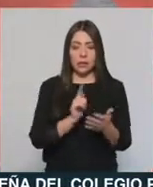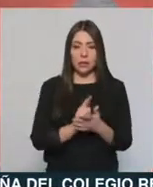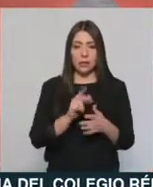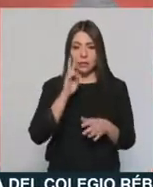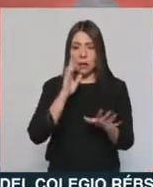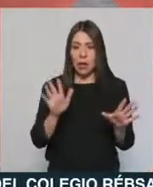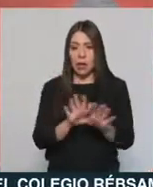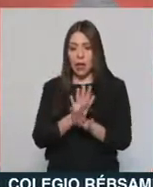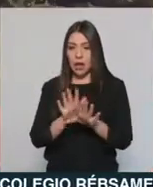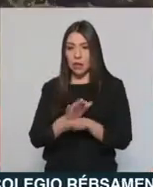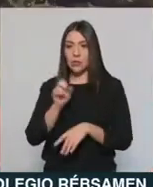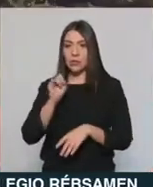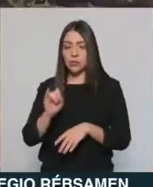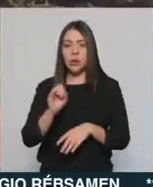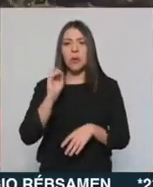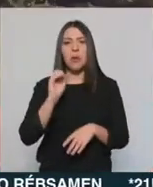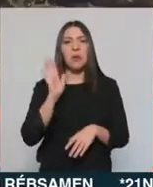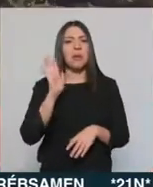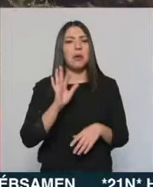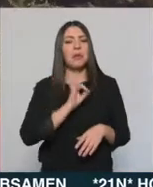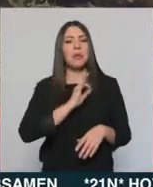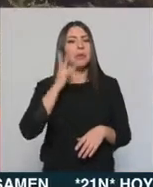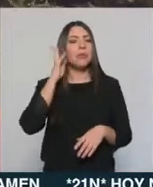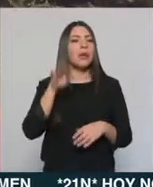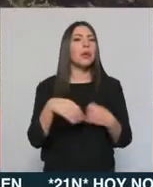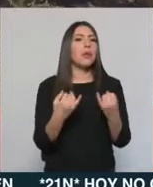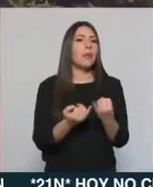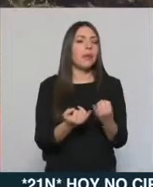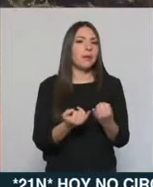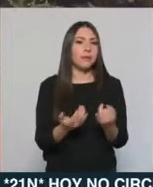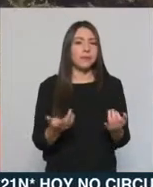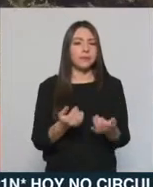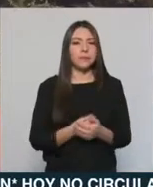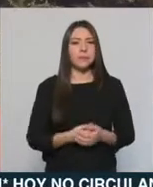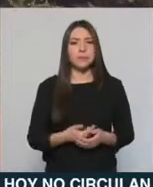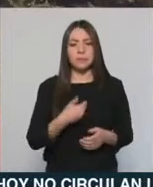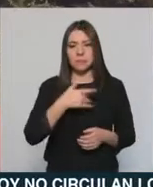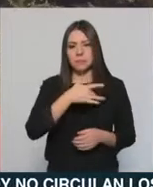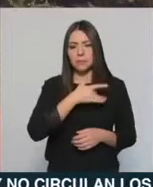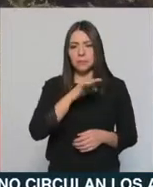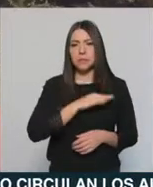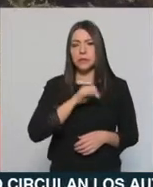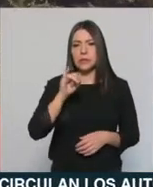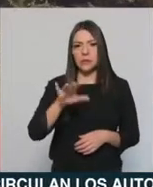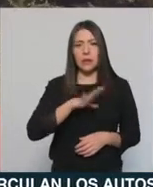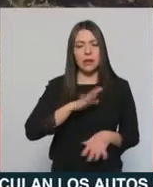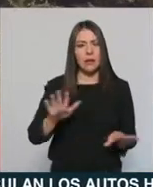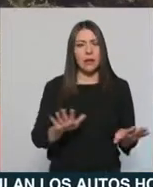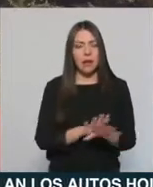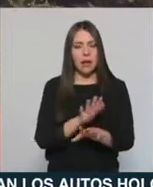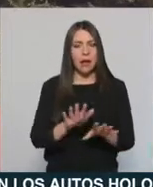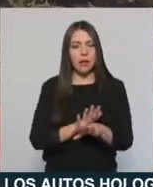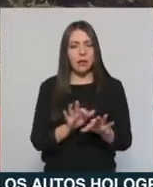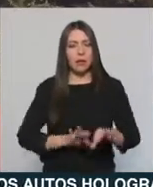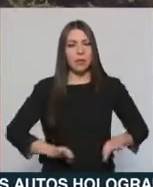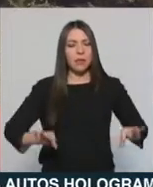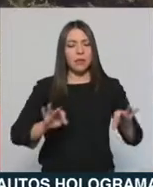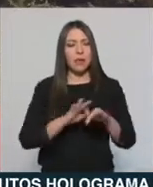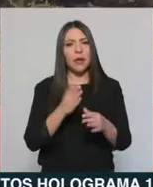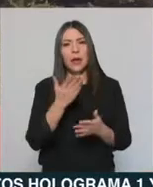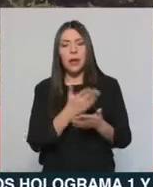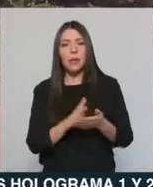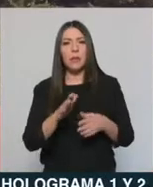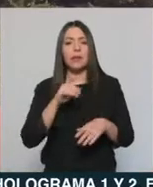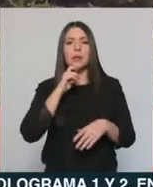igual? Creo que puede haber cambios importantes o debería haber cambios importantes, sobre todo un poco más allá los estatutos